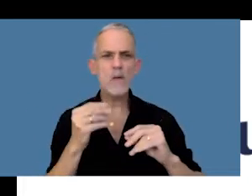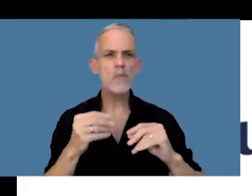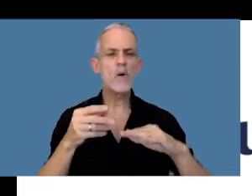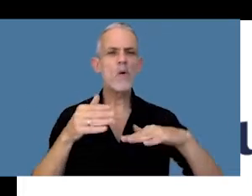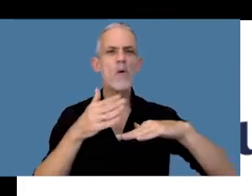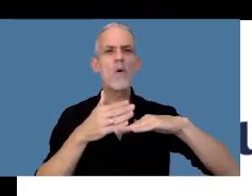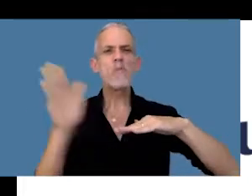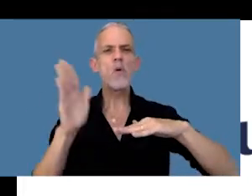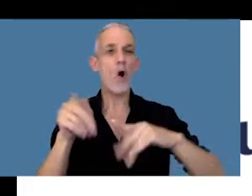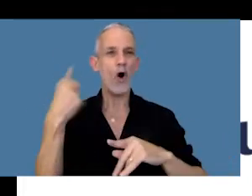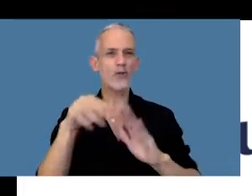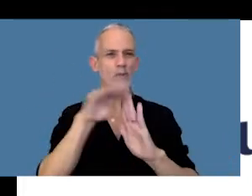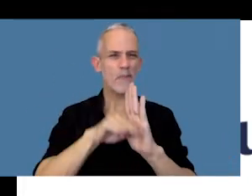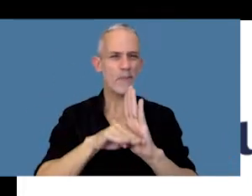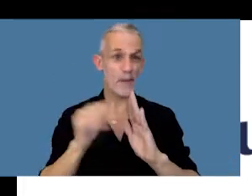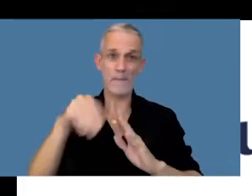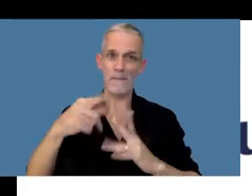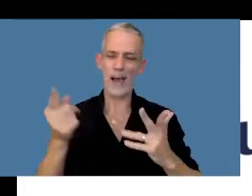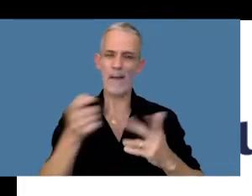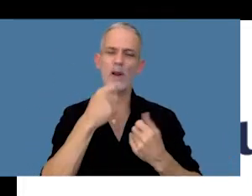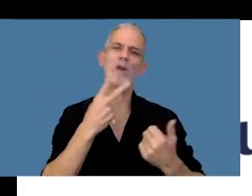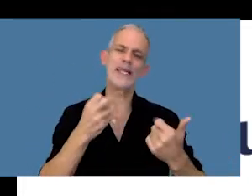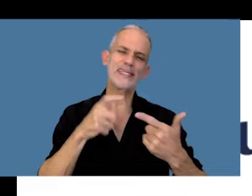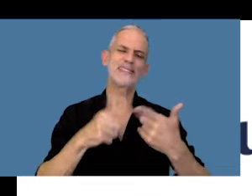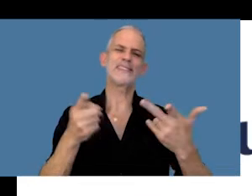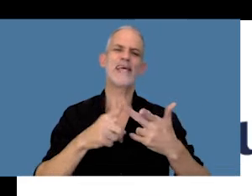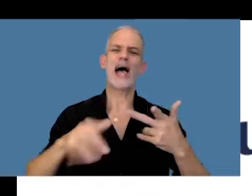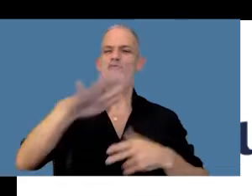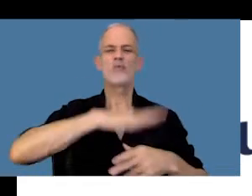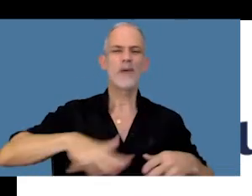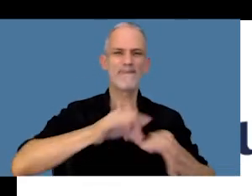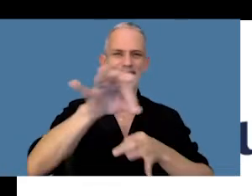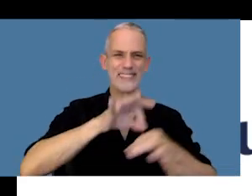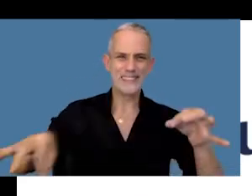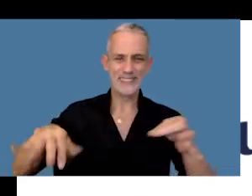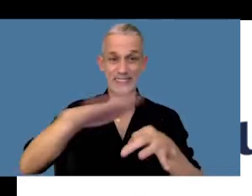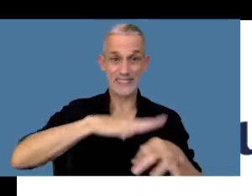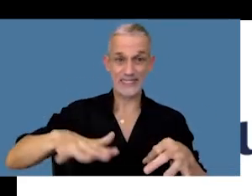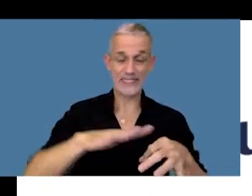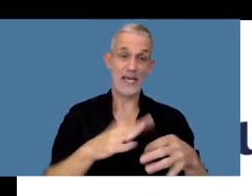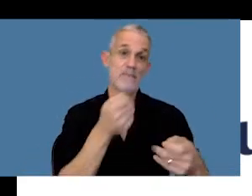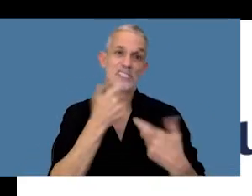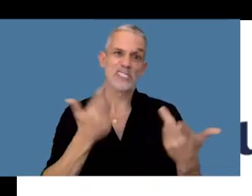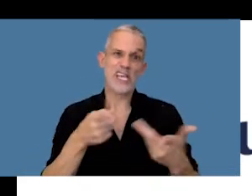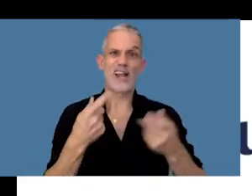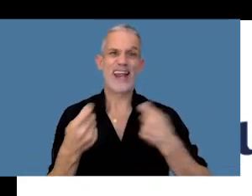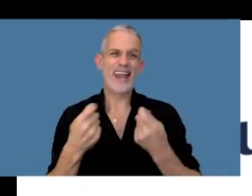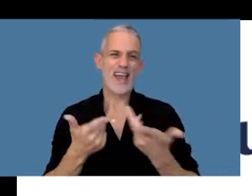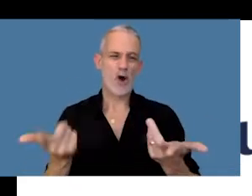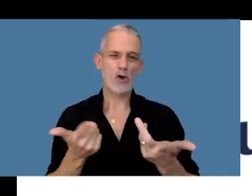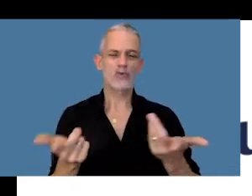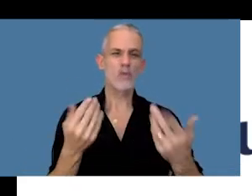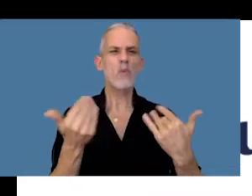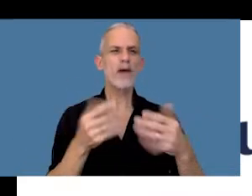los otros parámetros. Energía eléctrica, superficie, siempre y cuando digamos cuál sea la